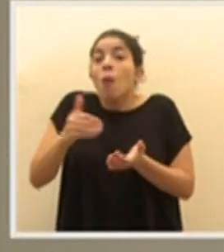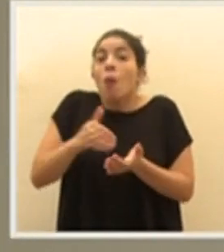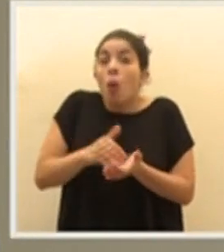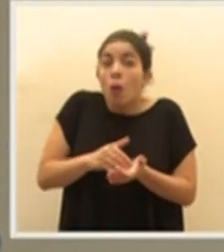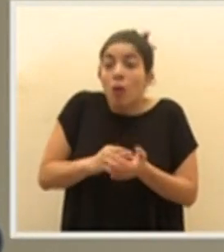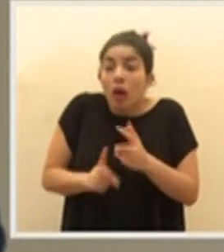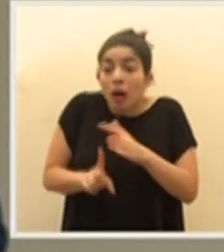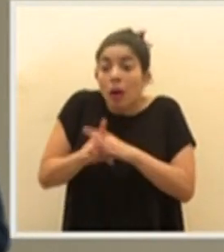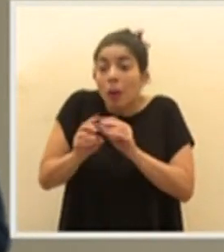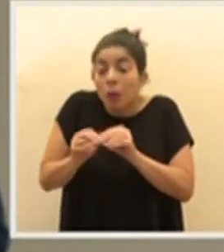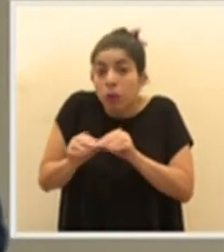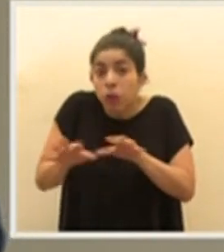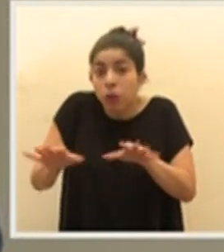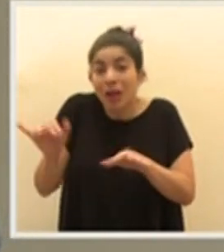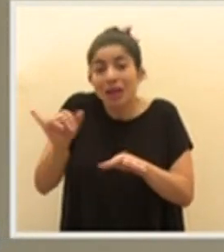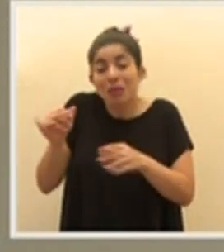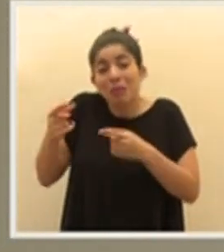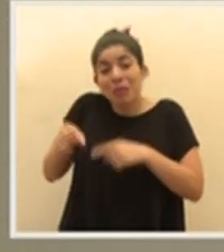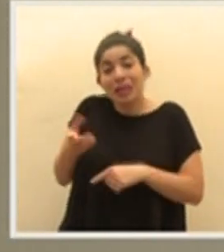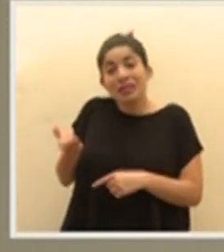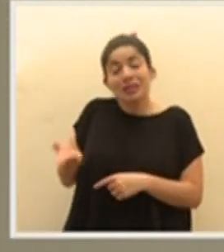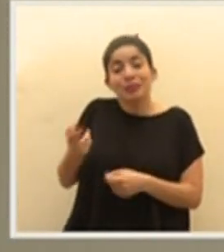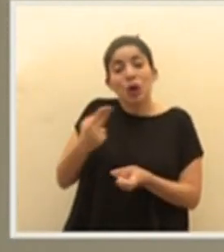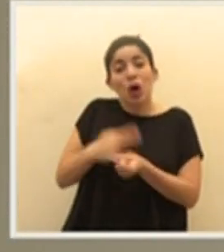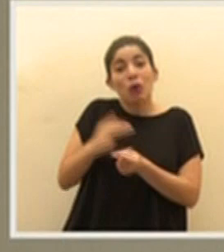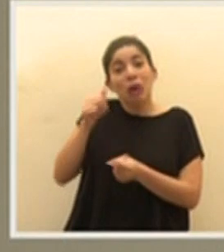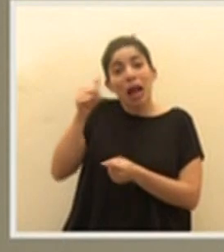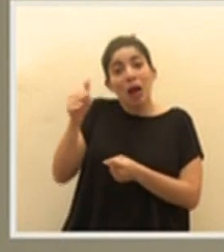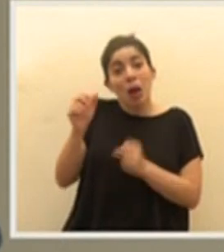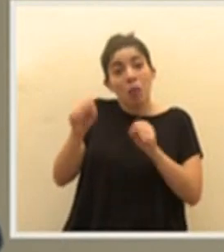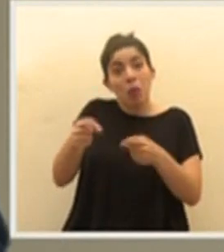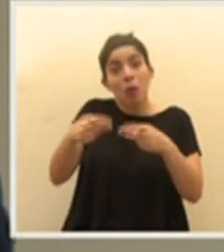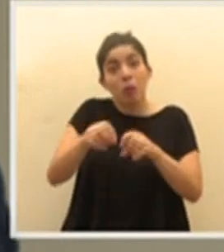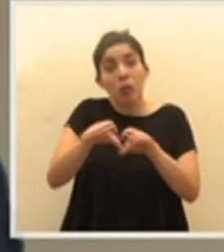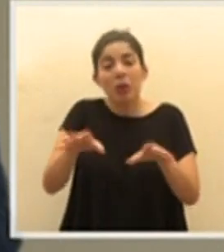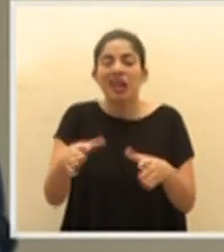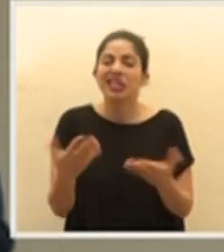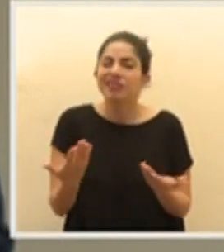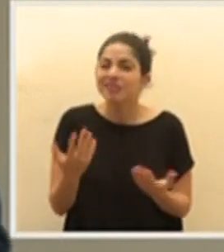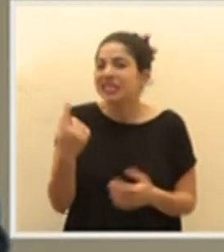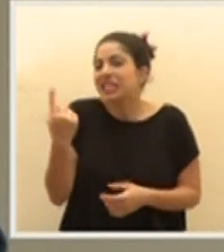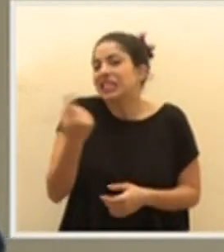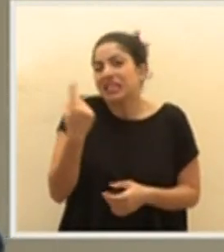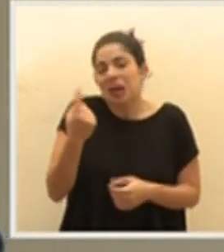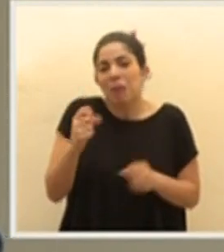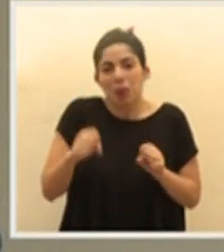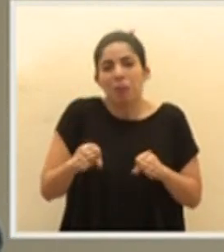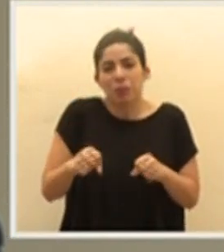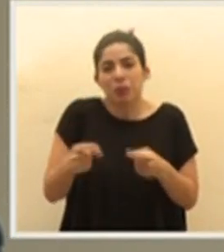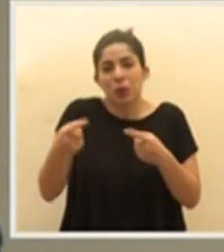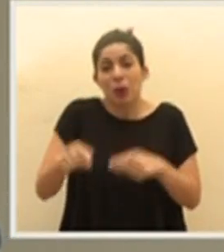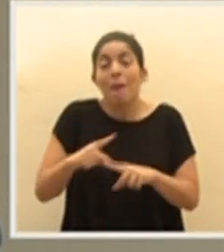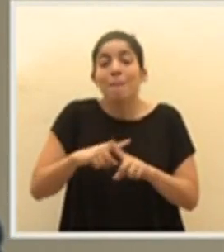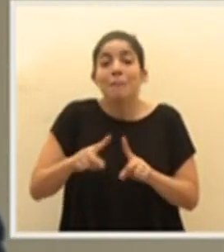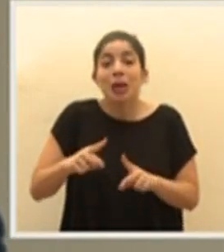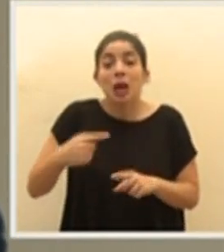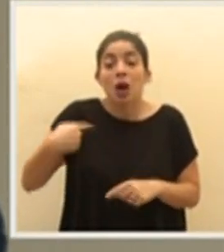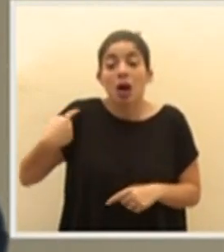un brote como el que se dio con el hospital de Alajuela. Siempre algo así es posible, pero cada